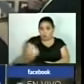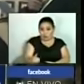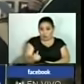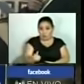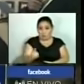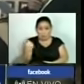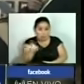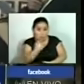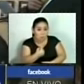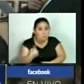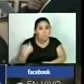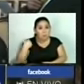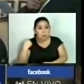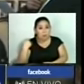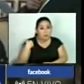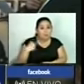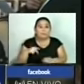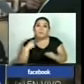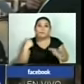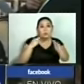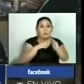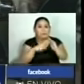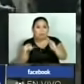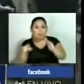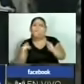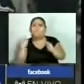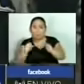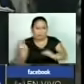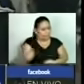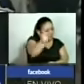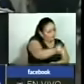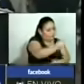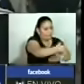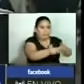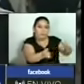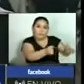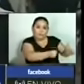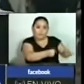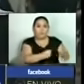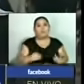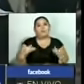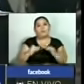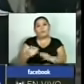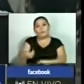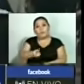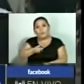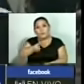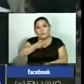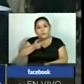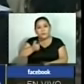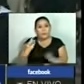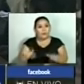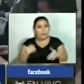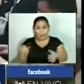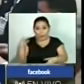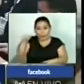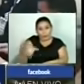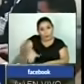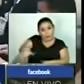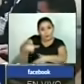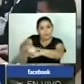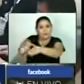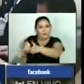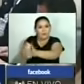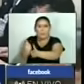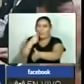a toda aquella persona que viole la cuarentena domiciliaria. También informarles que hasta el Congreso se ha hecho presente